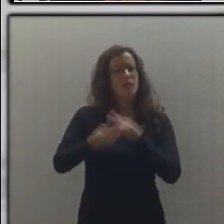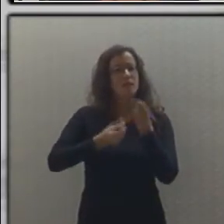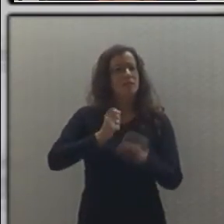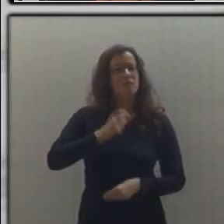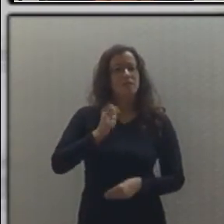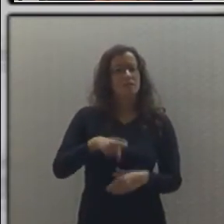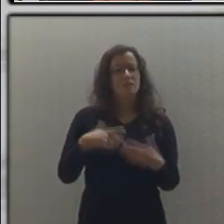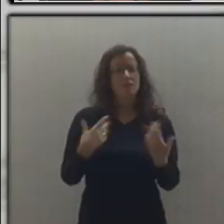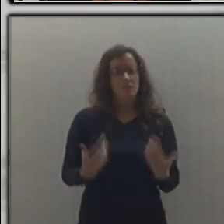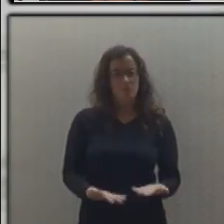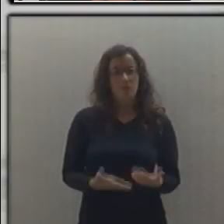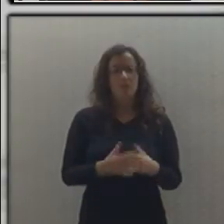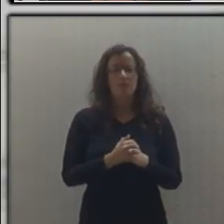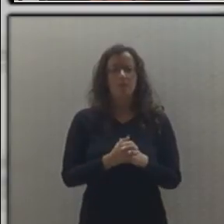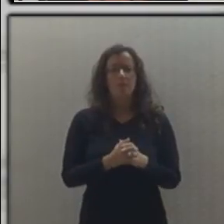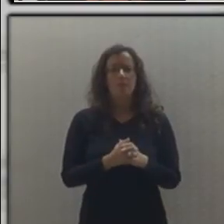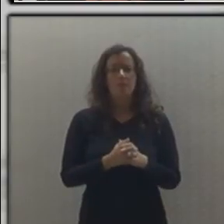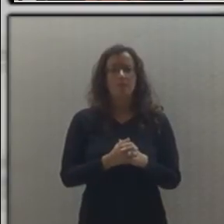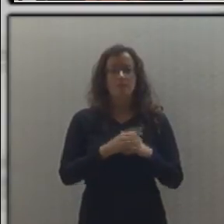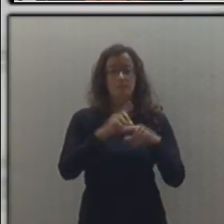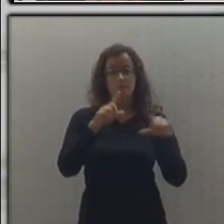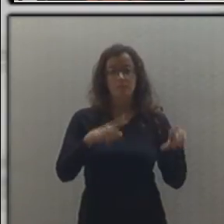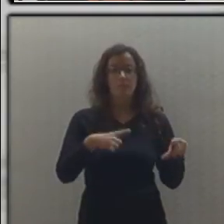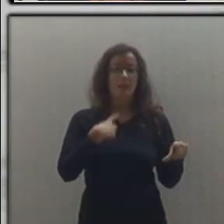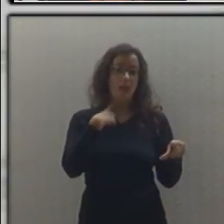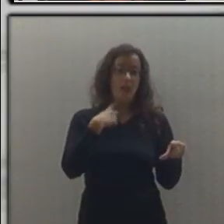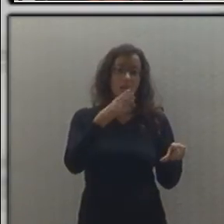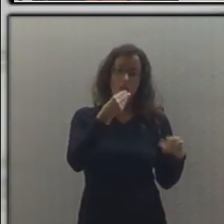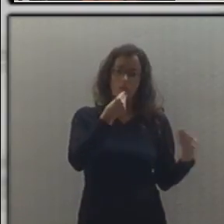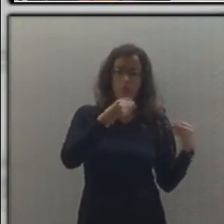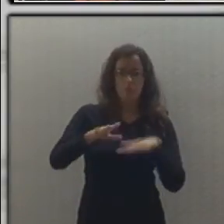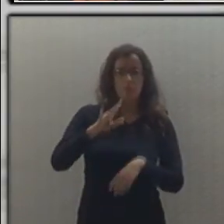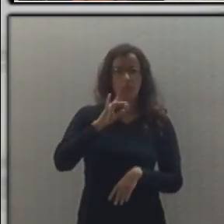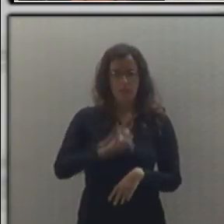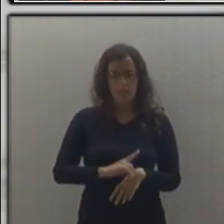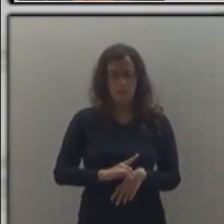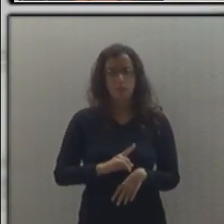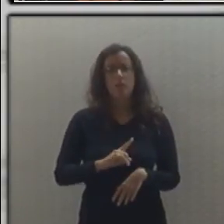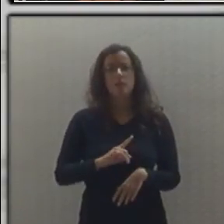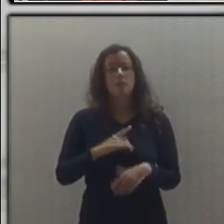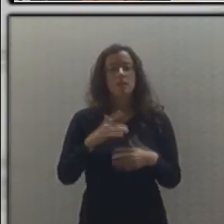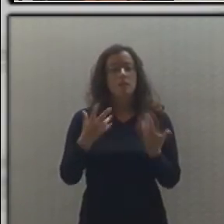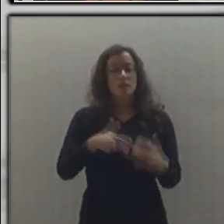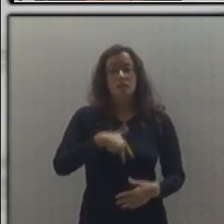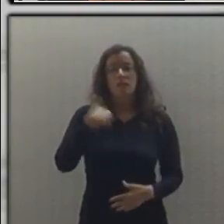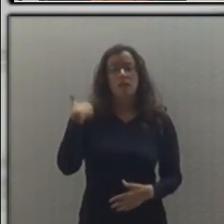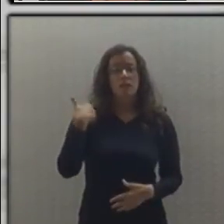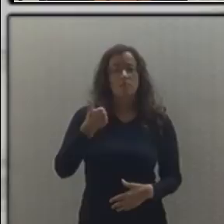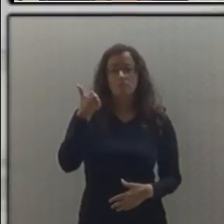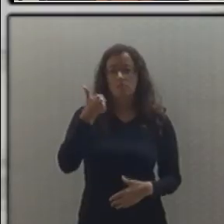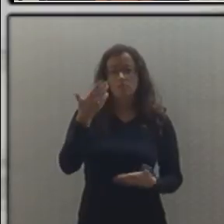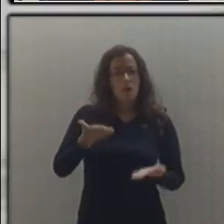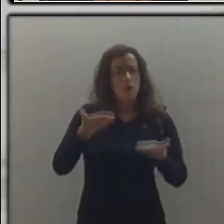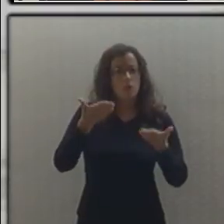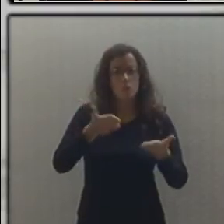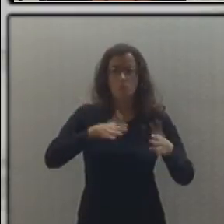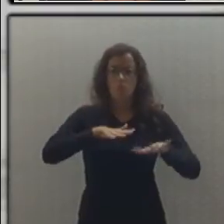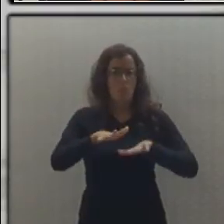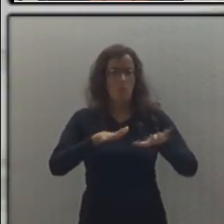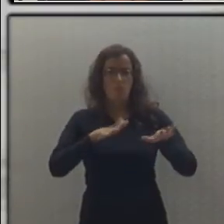sido sustitución de la cocina de gas por la eléctrica y en general, sobre todo, ayudas a la